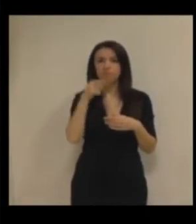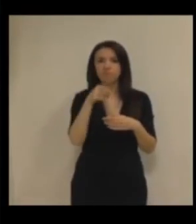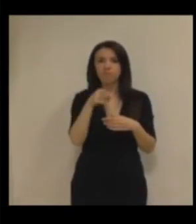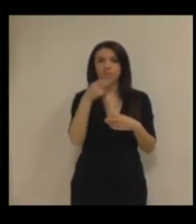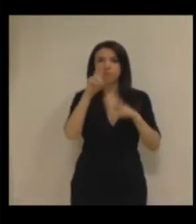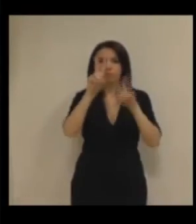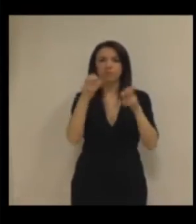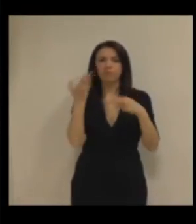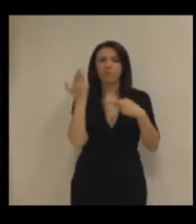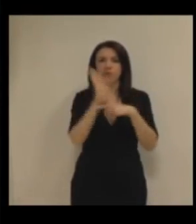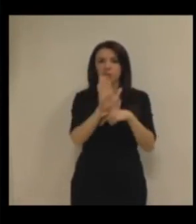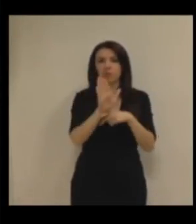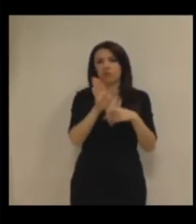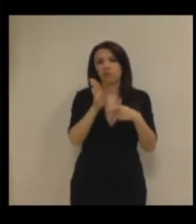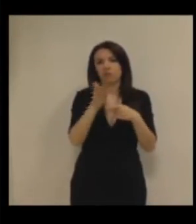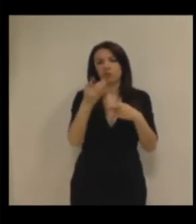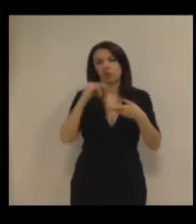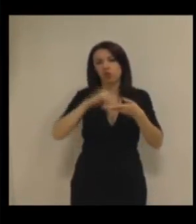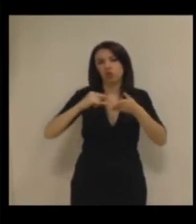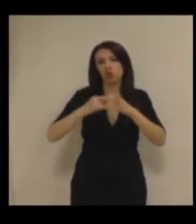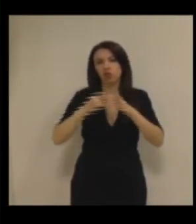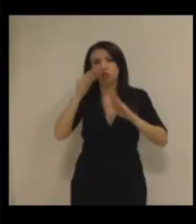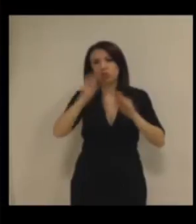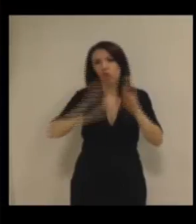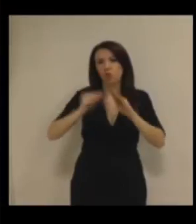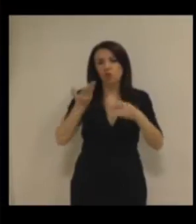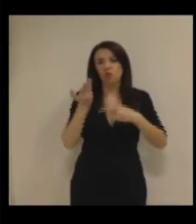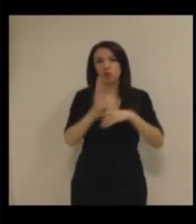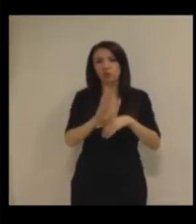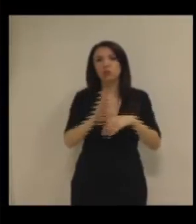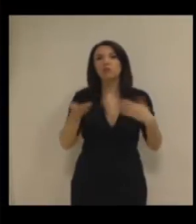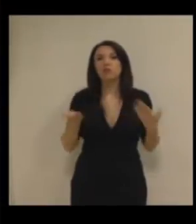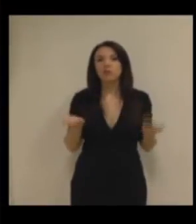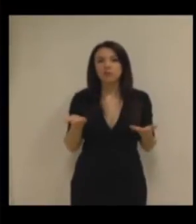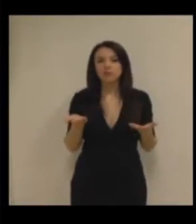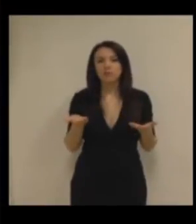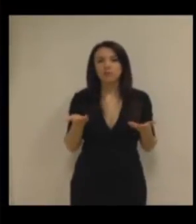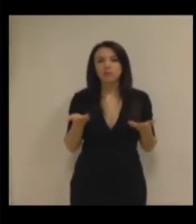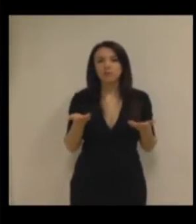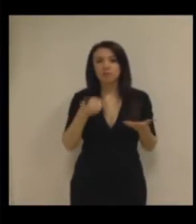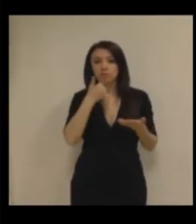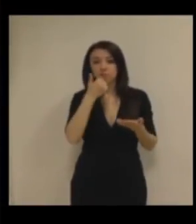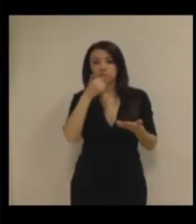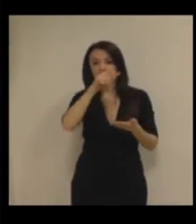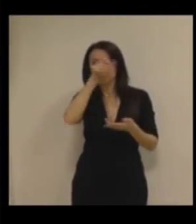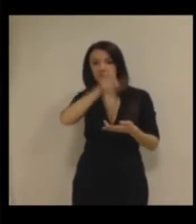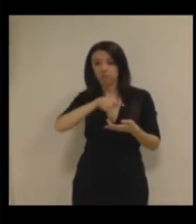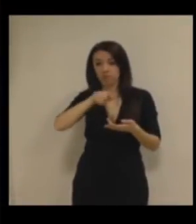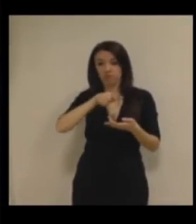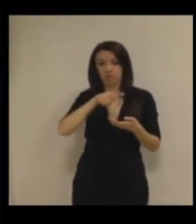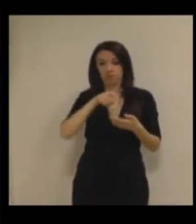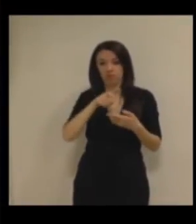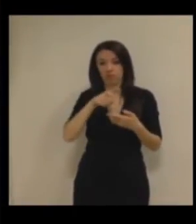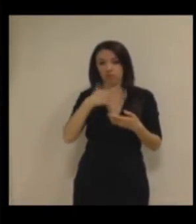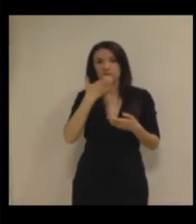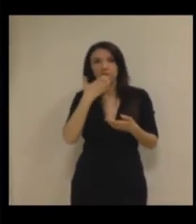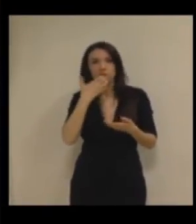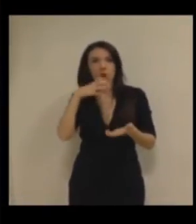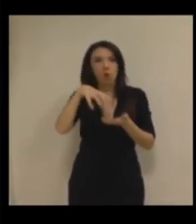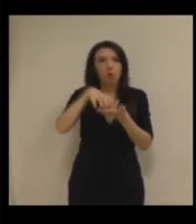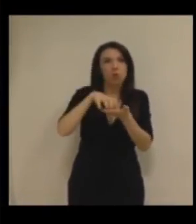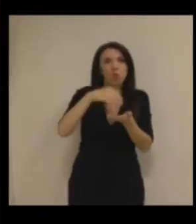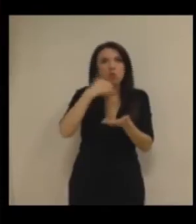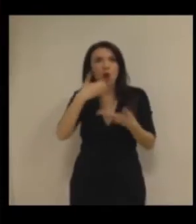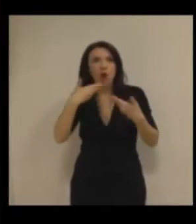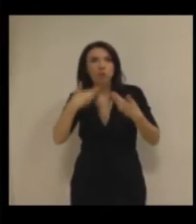de ofrecer como soluciones es que la tuviesen alguien a quien recurrir en un momento